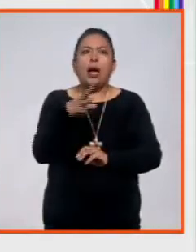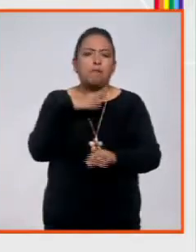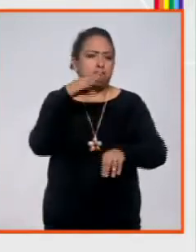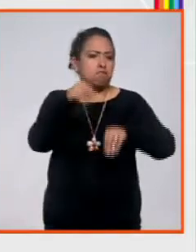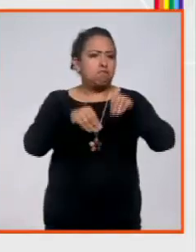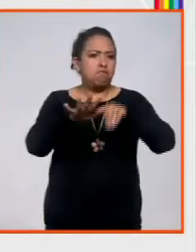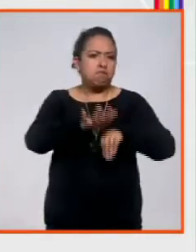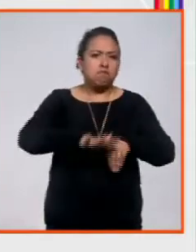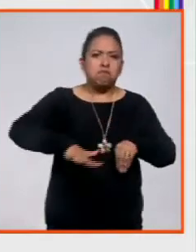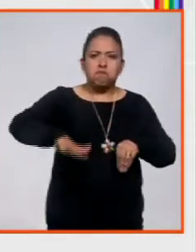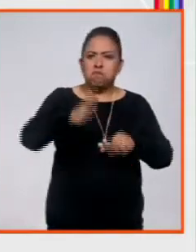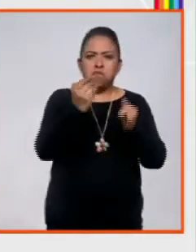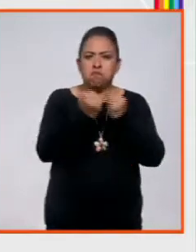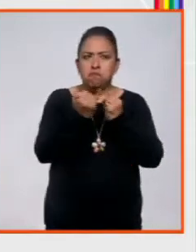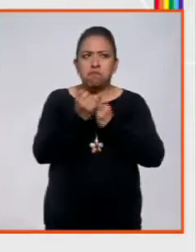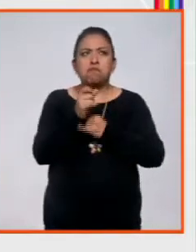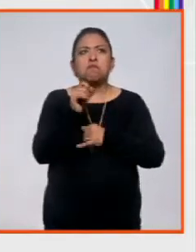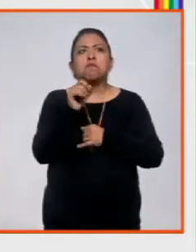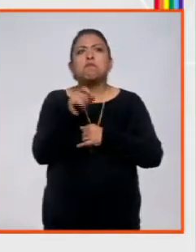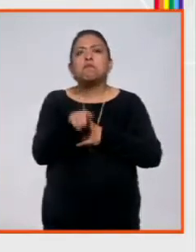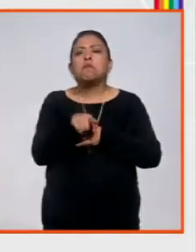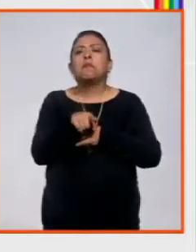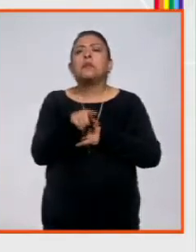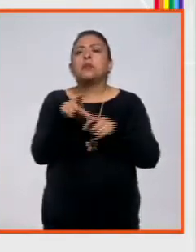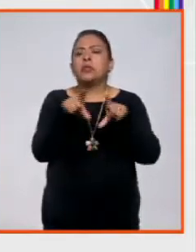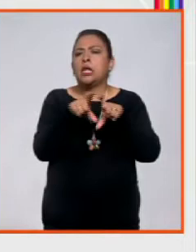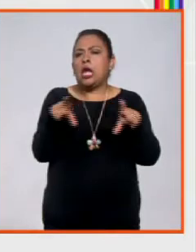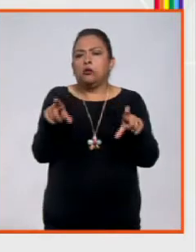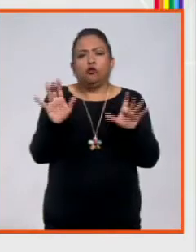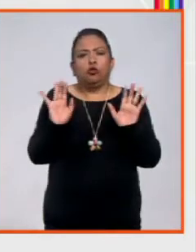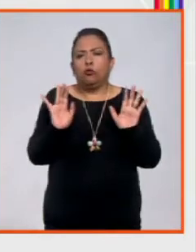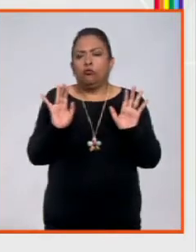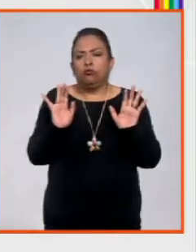incluso y desde el texto